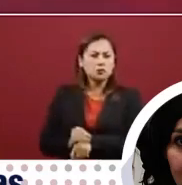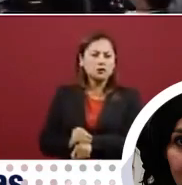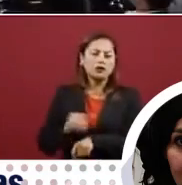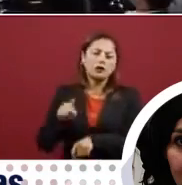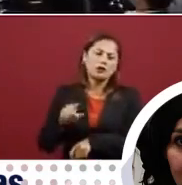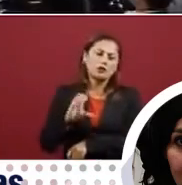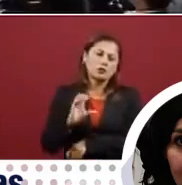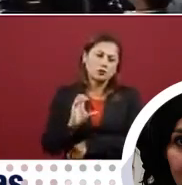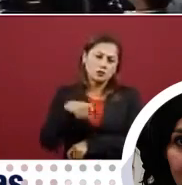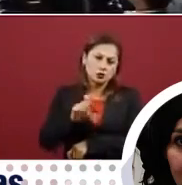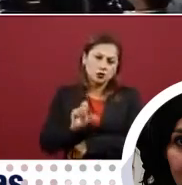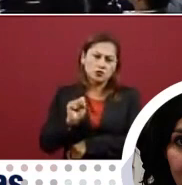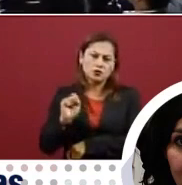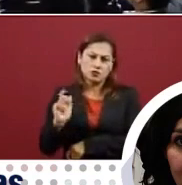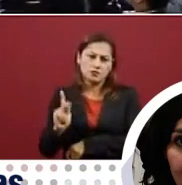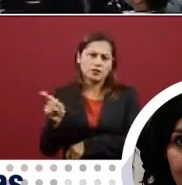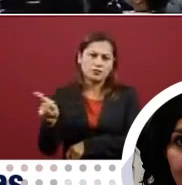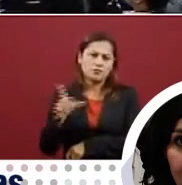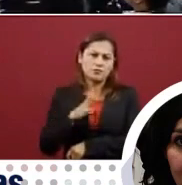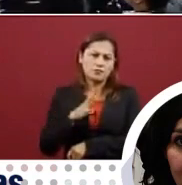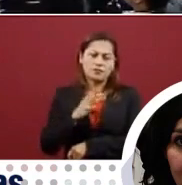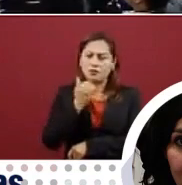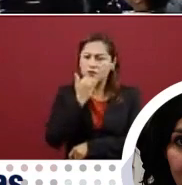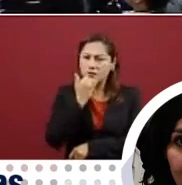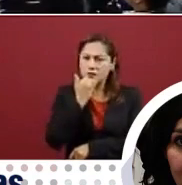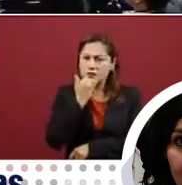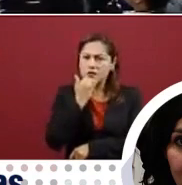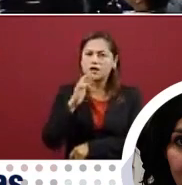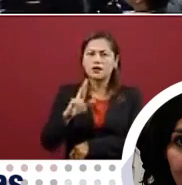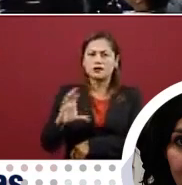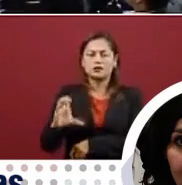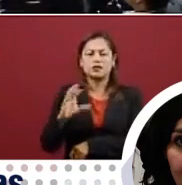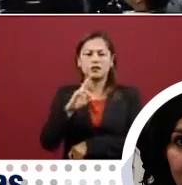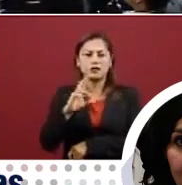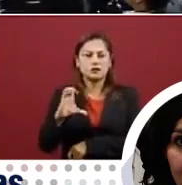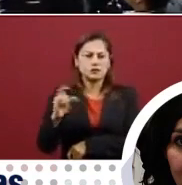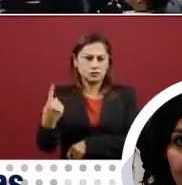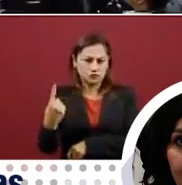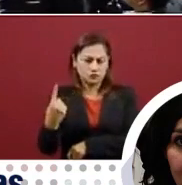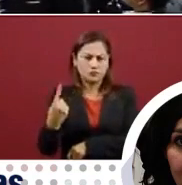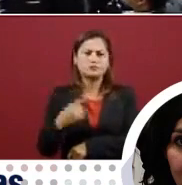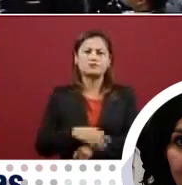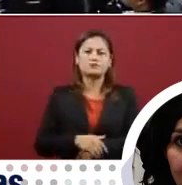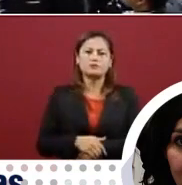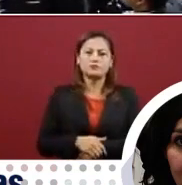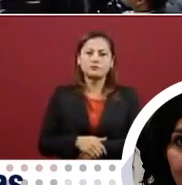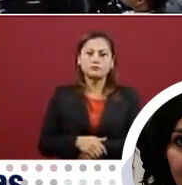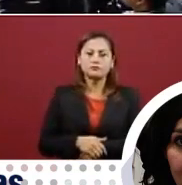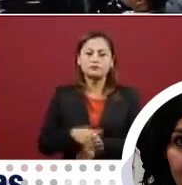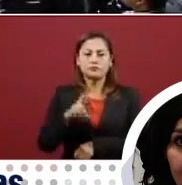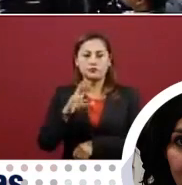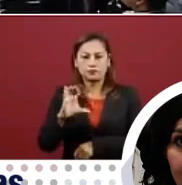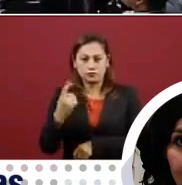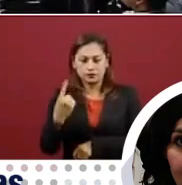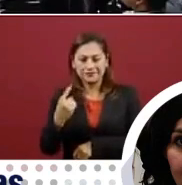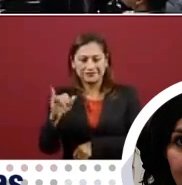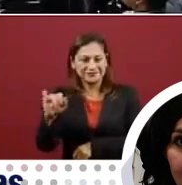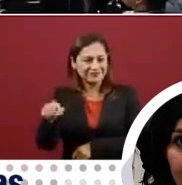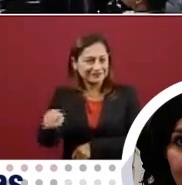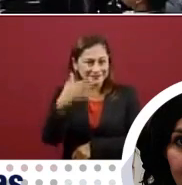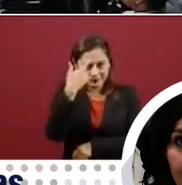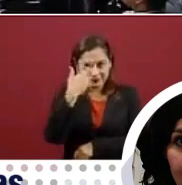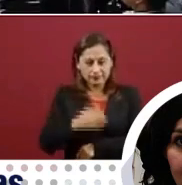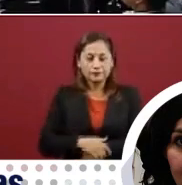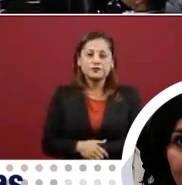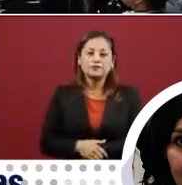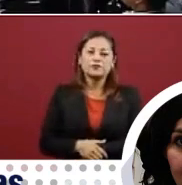a periodistas y hay una diferencia de uno respecto a el periodo de Enrique Peña Nieto, es importante decir que el número de agresiones